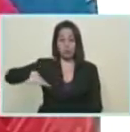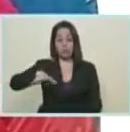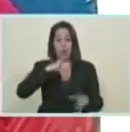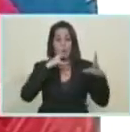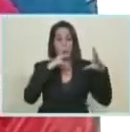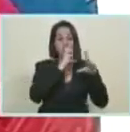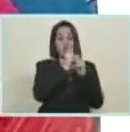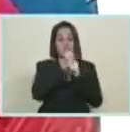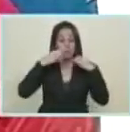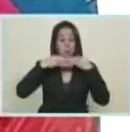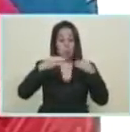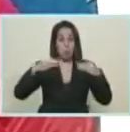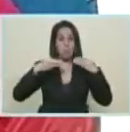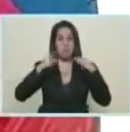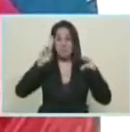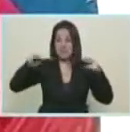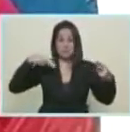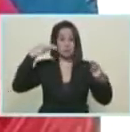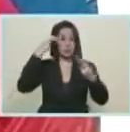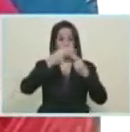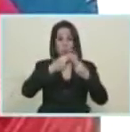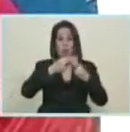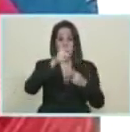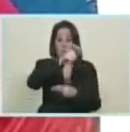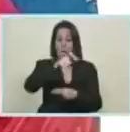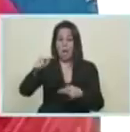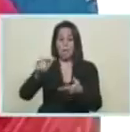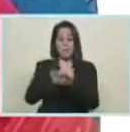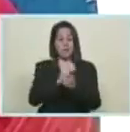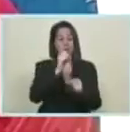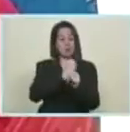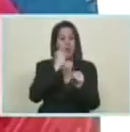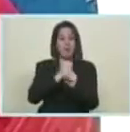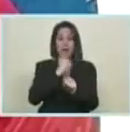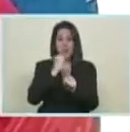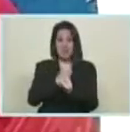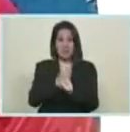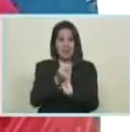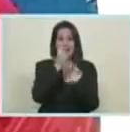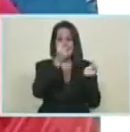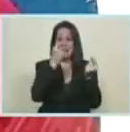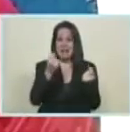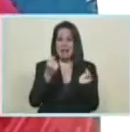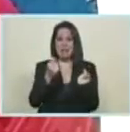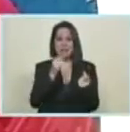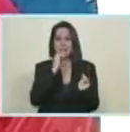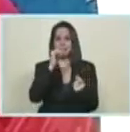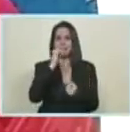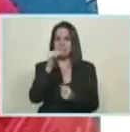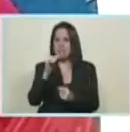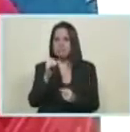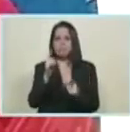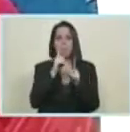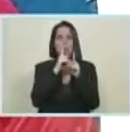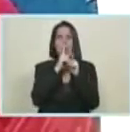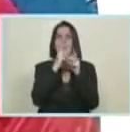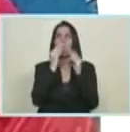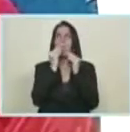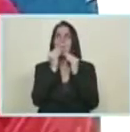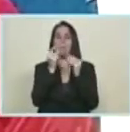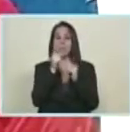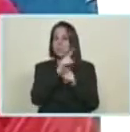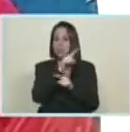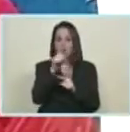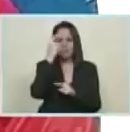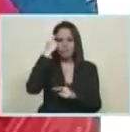Más nunca, compañeros trabajadores, que nadie se quede callado. Que se levante la voz de la